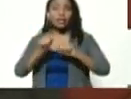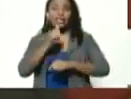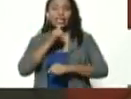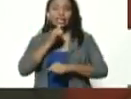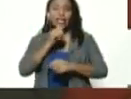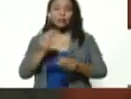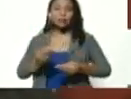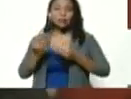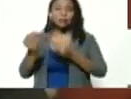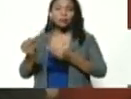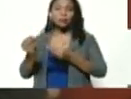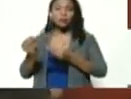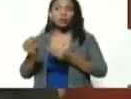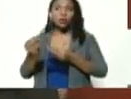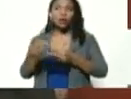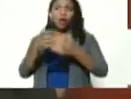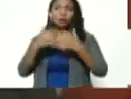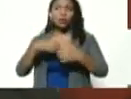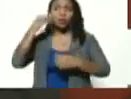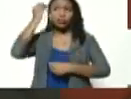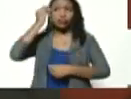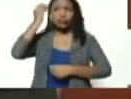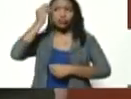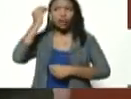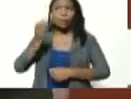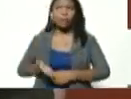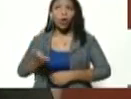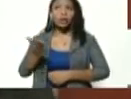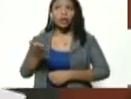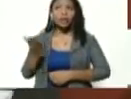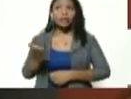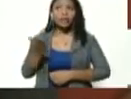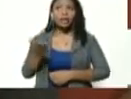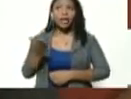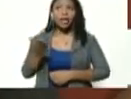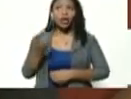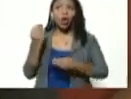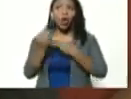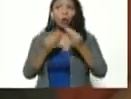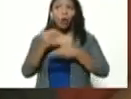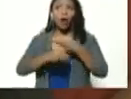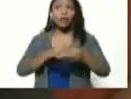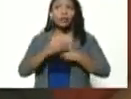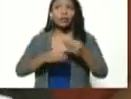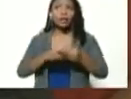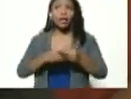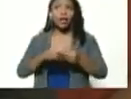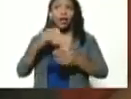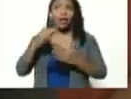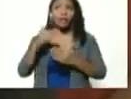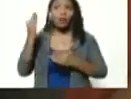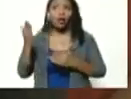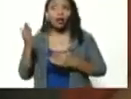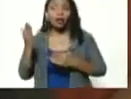dejó una gran reflexión sobre la importancia holística y cómo trasciende nuestras fronteras